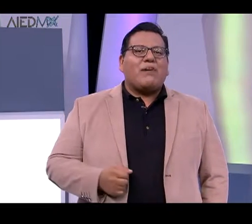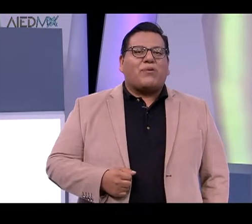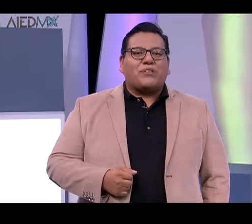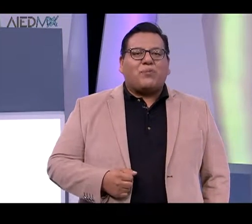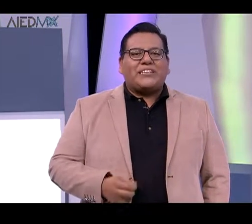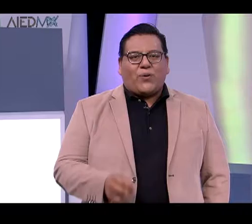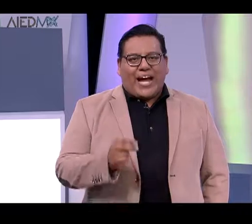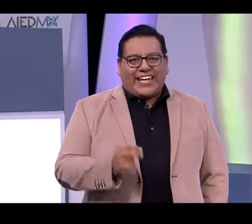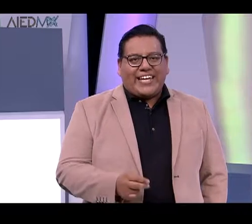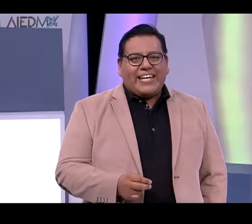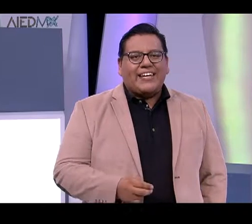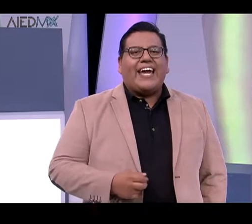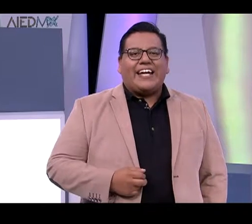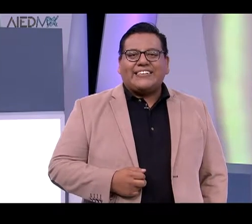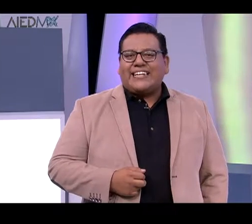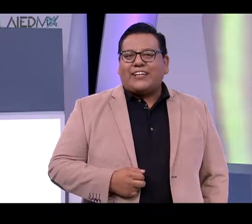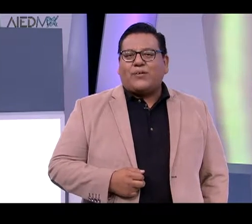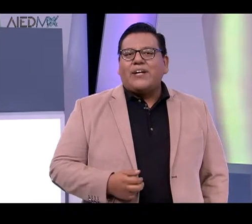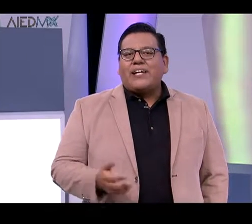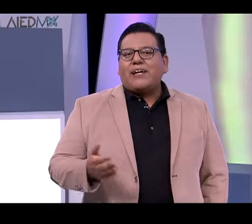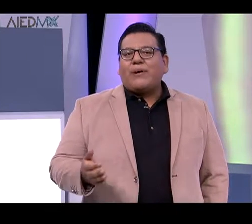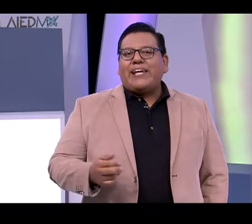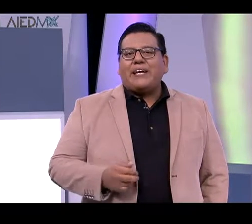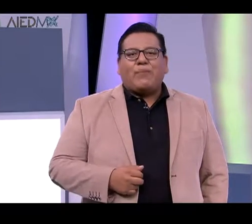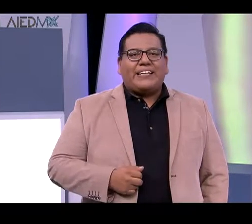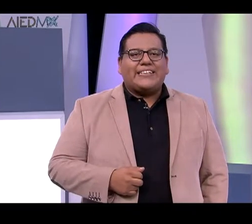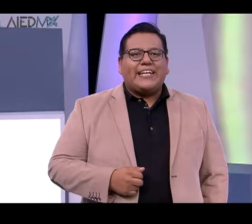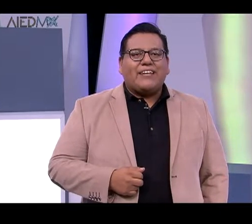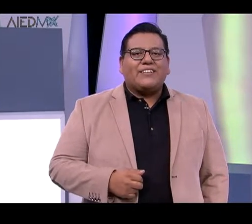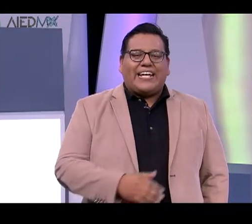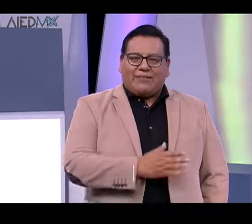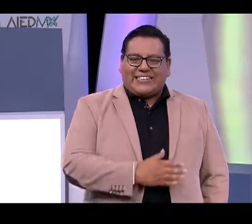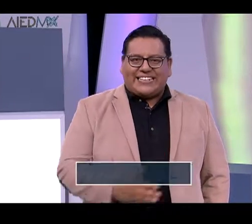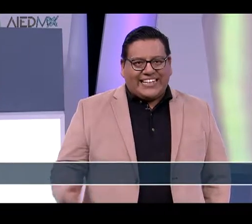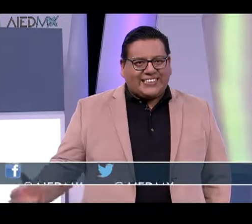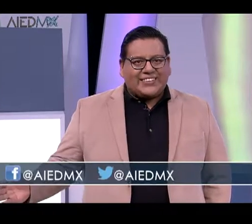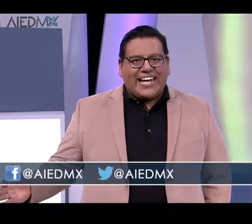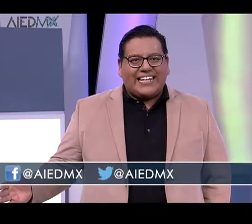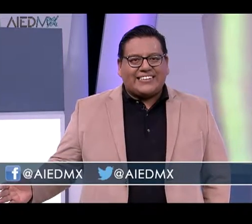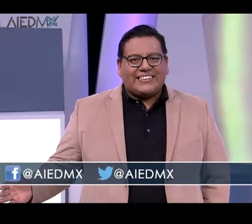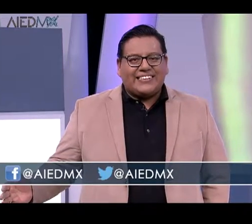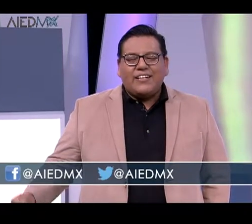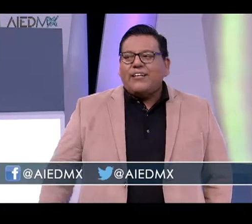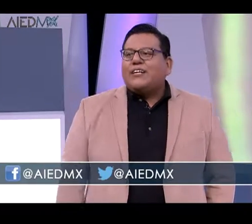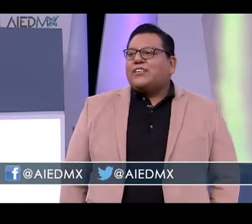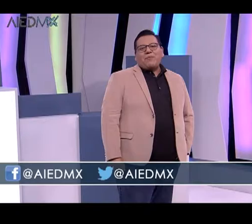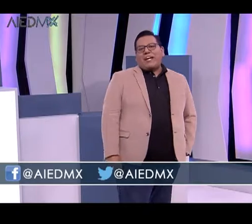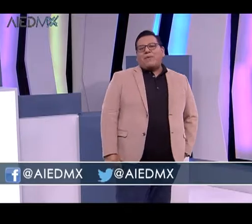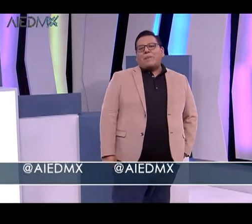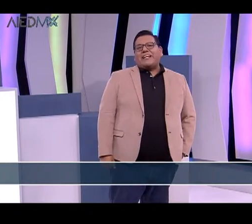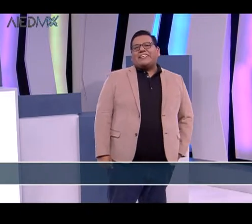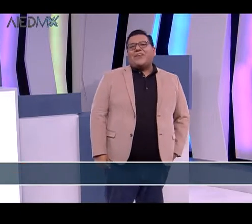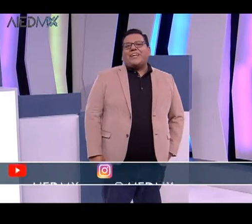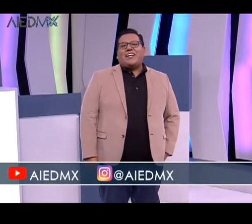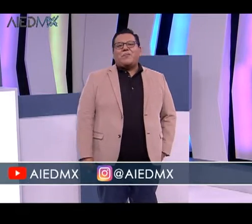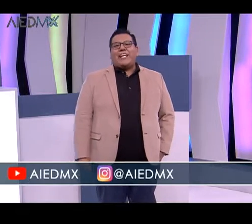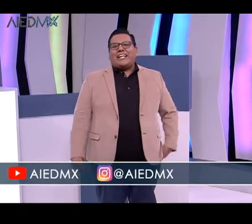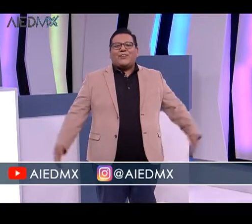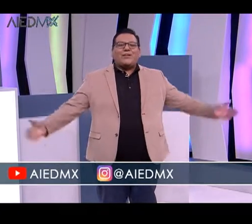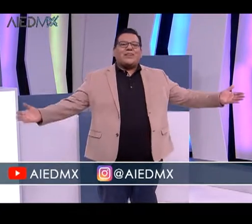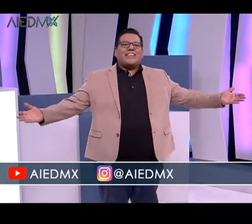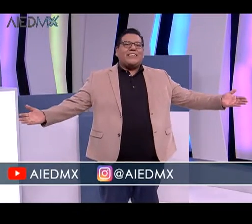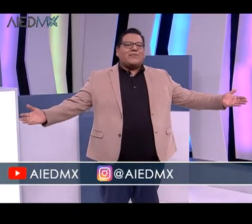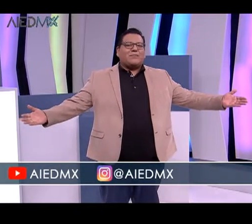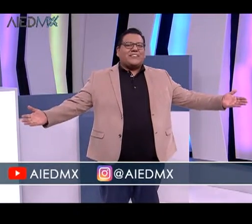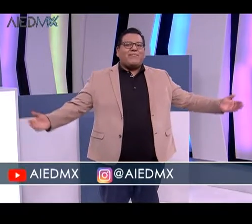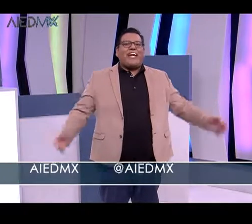cierren el día, por supuesto, aquí en Extracto. Recuerden que pueden seguirnos en nuestras redes sociales. Soy Benjamín Aparicio y en nombre